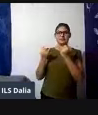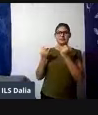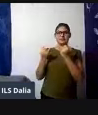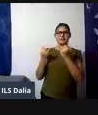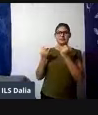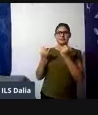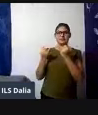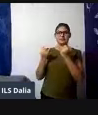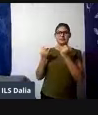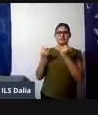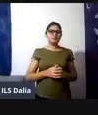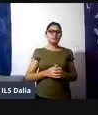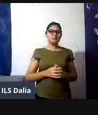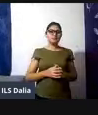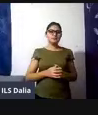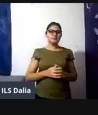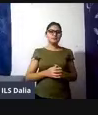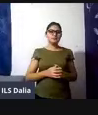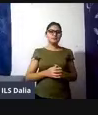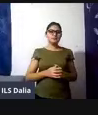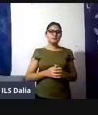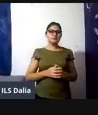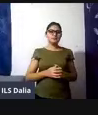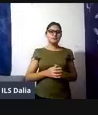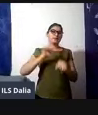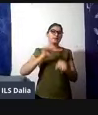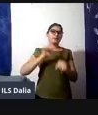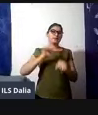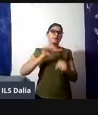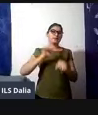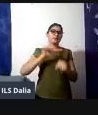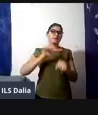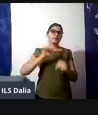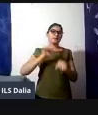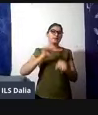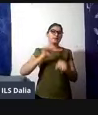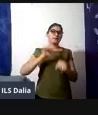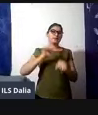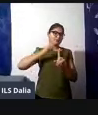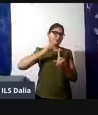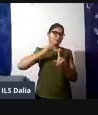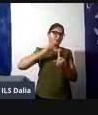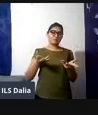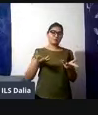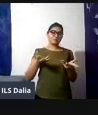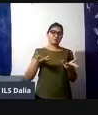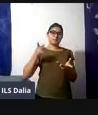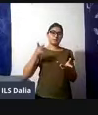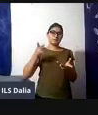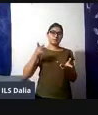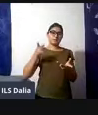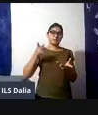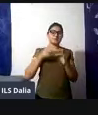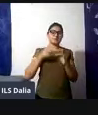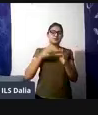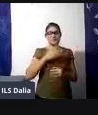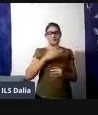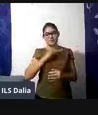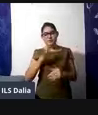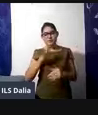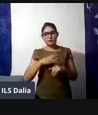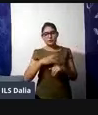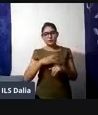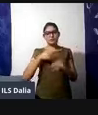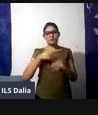decir, no, es que yo me siento todavía como mal por estar hablando y hablando de esto, porque sentí que yo no había superado al 100%